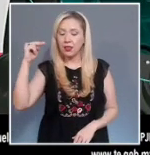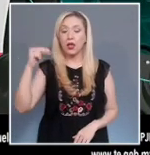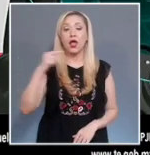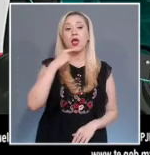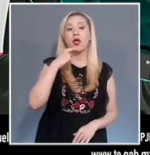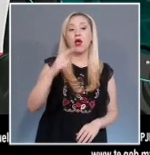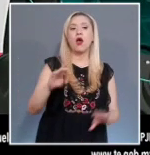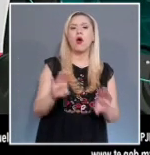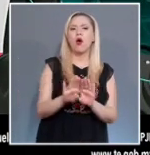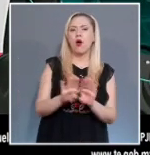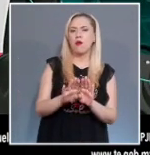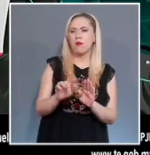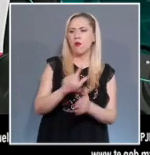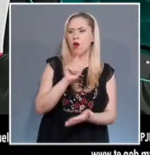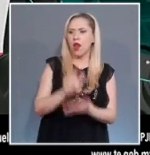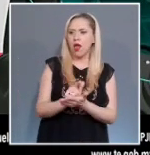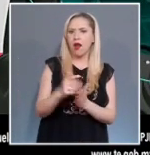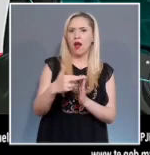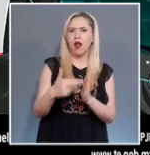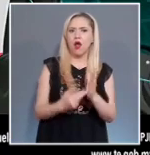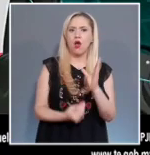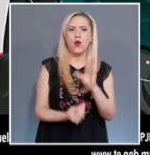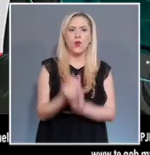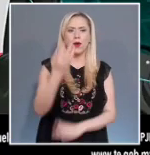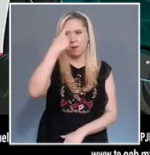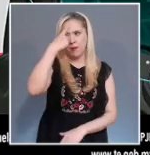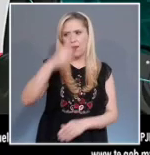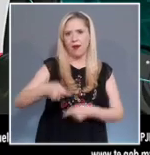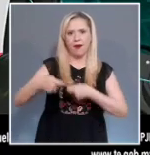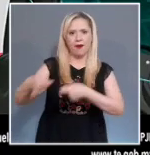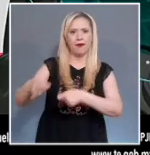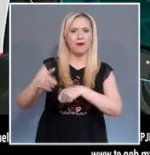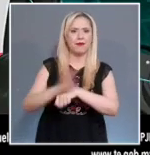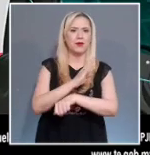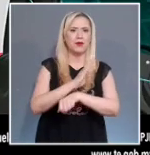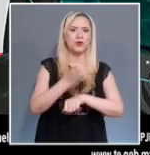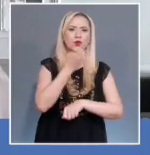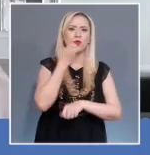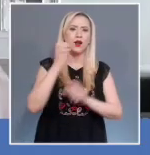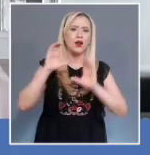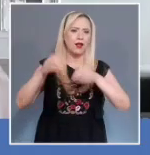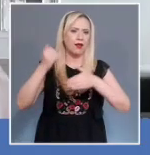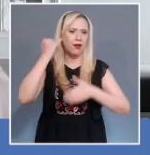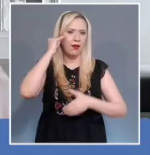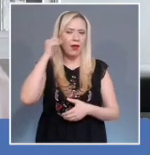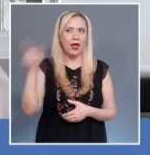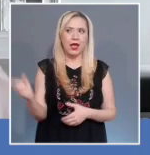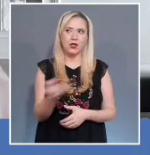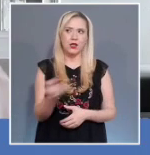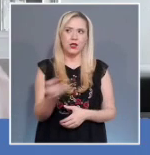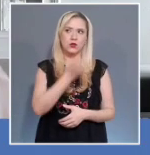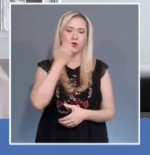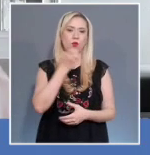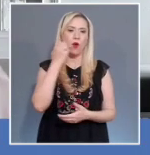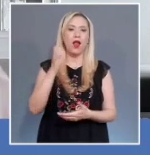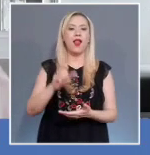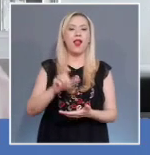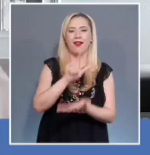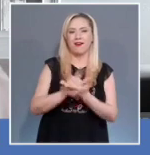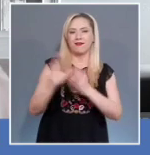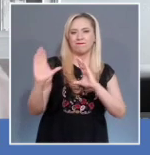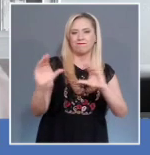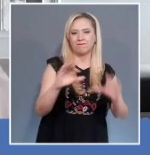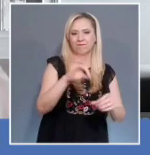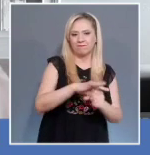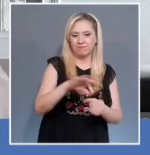en los pueblos originarios, organizada por la Escuela Judicial Electoral. Estas acciones afirmativas en el